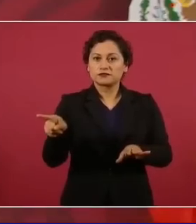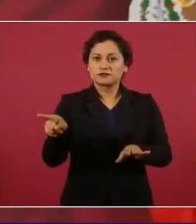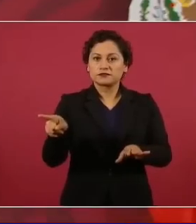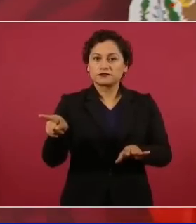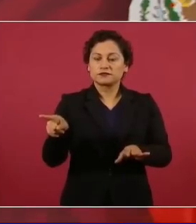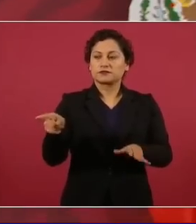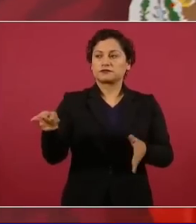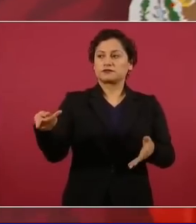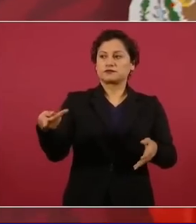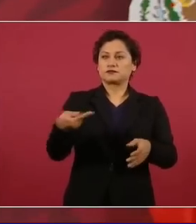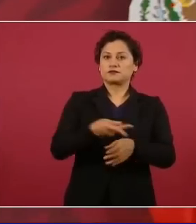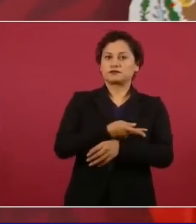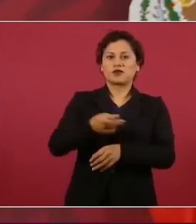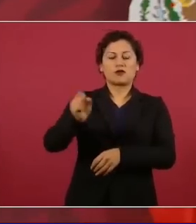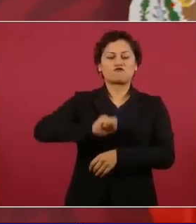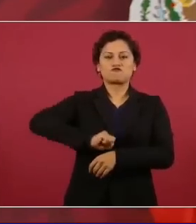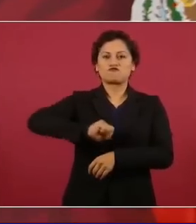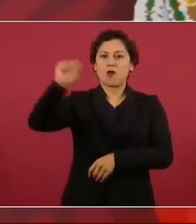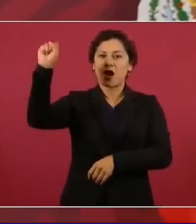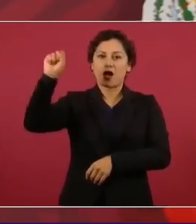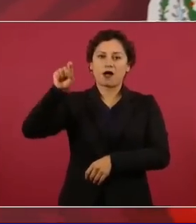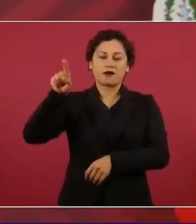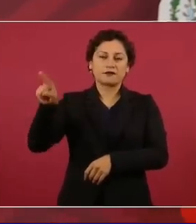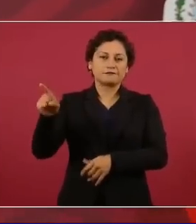las acciones se van a los cielos,